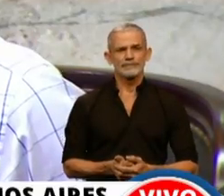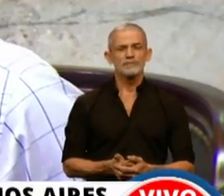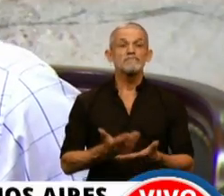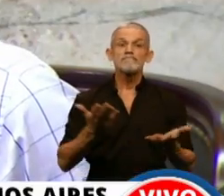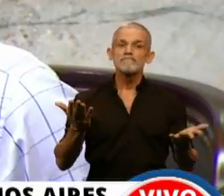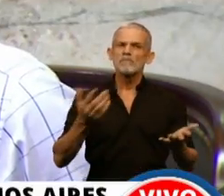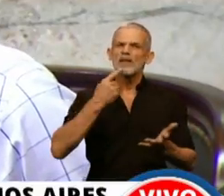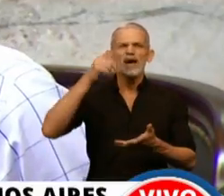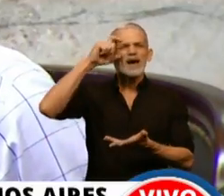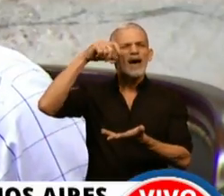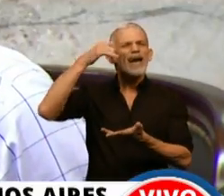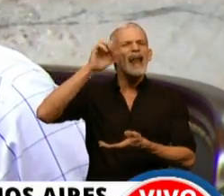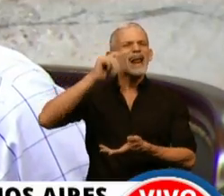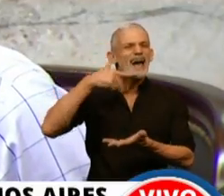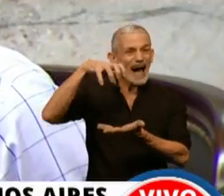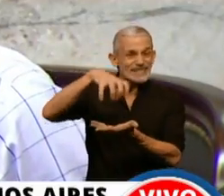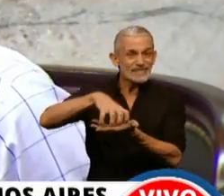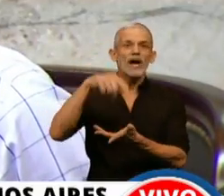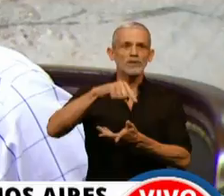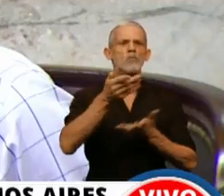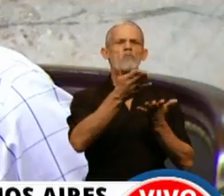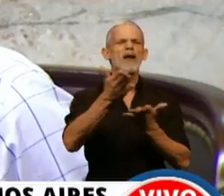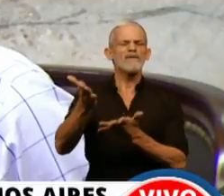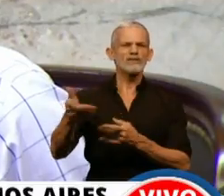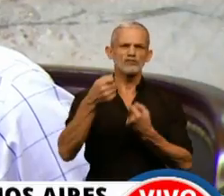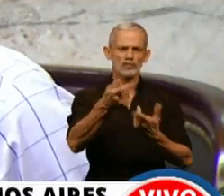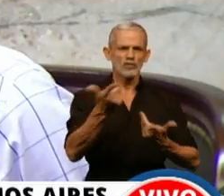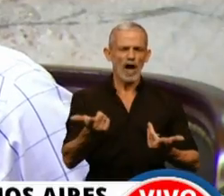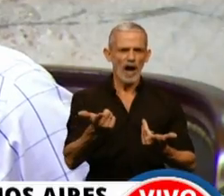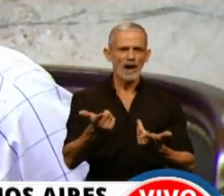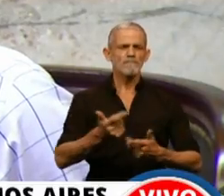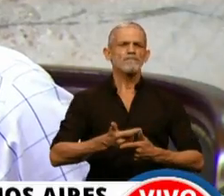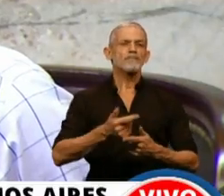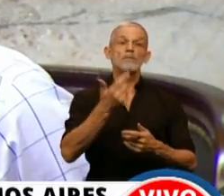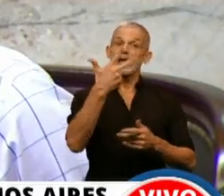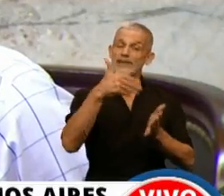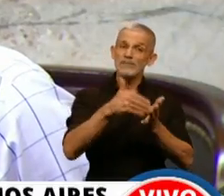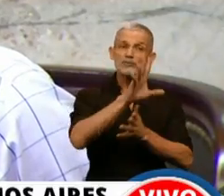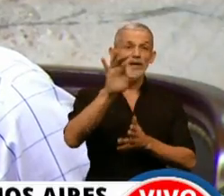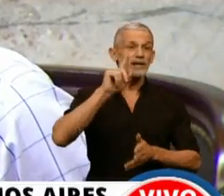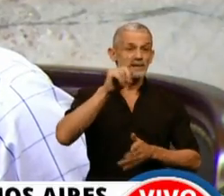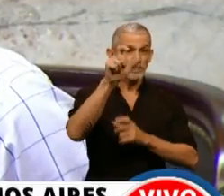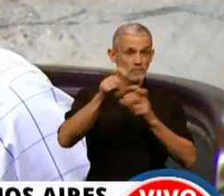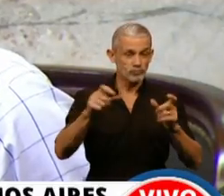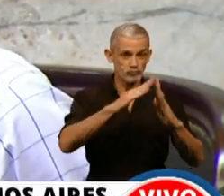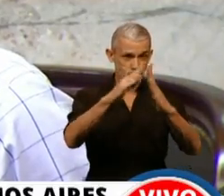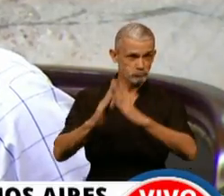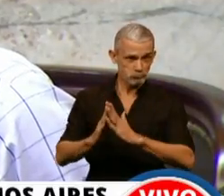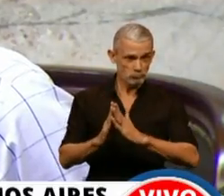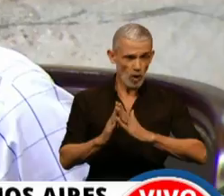según el enargás esto va a beneficiar a 3 millones de hogares